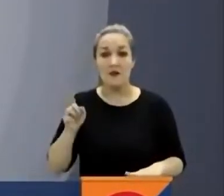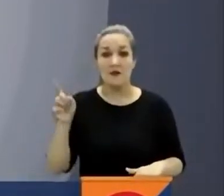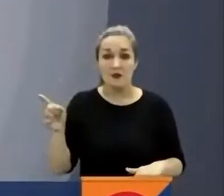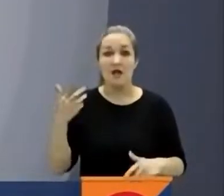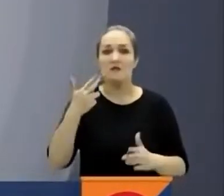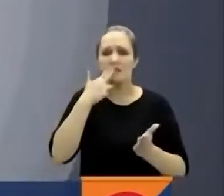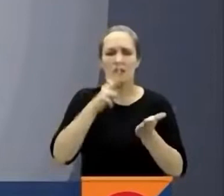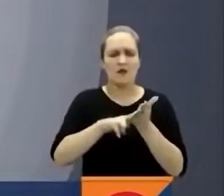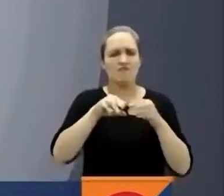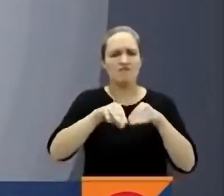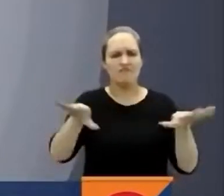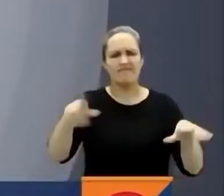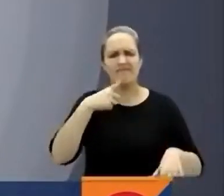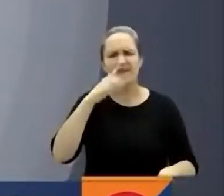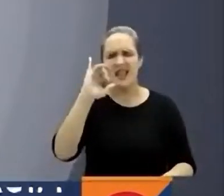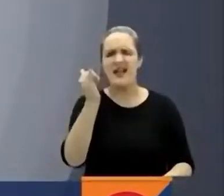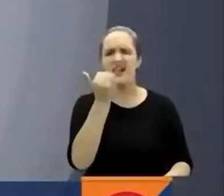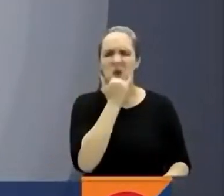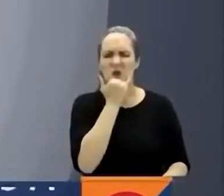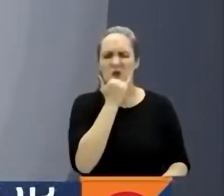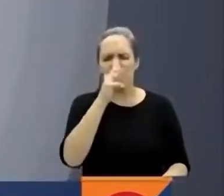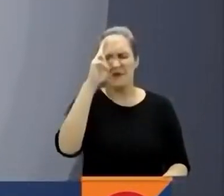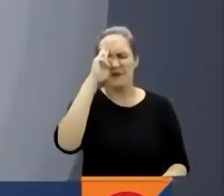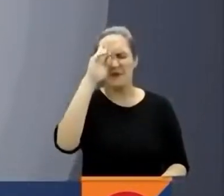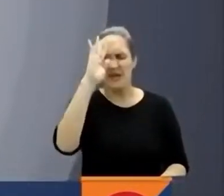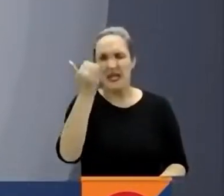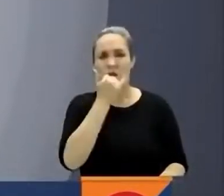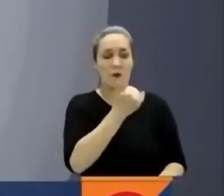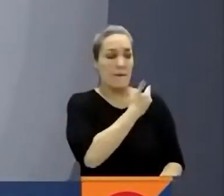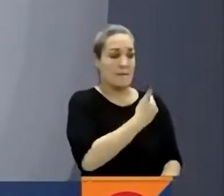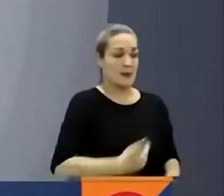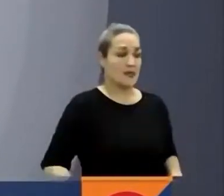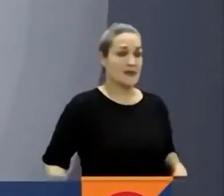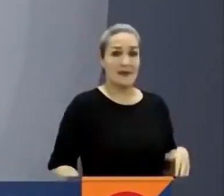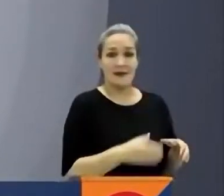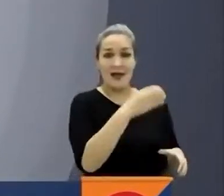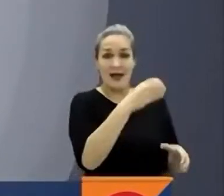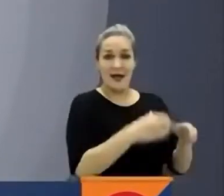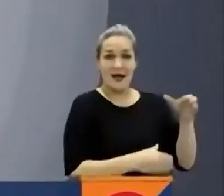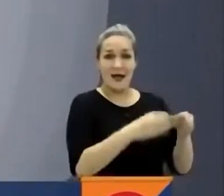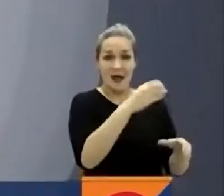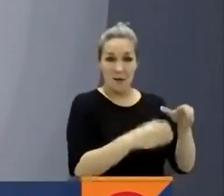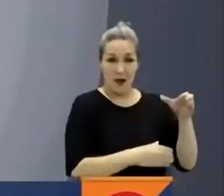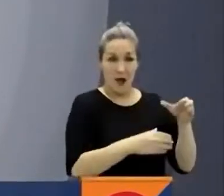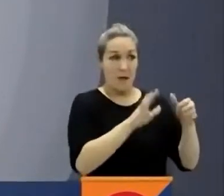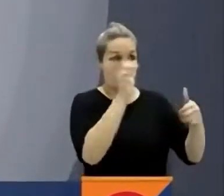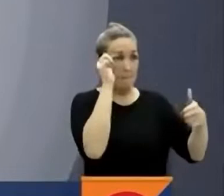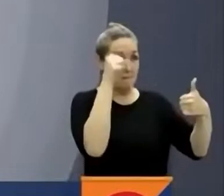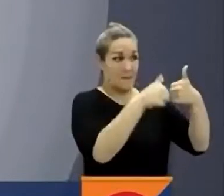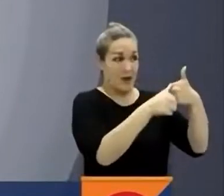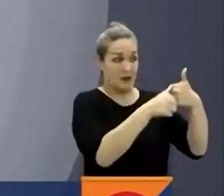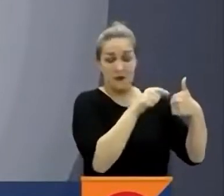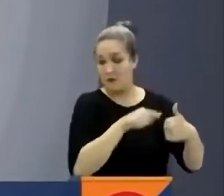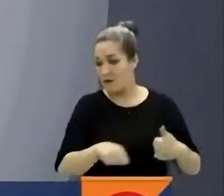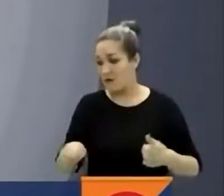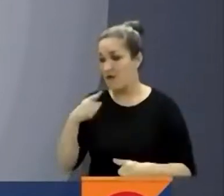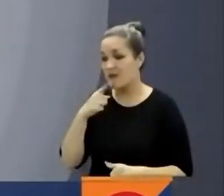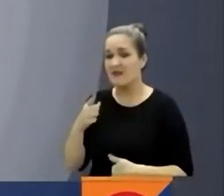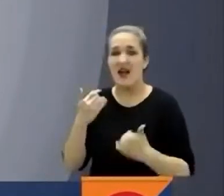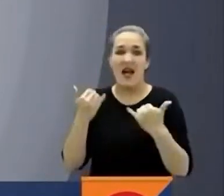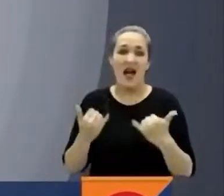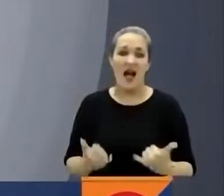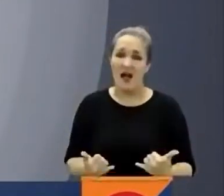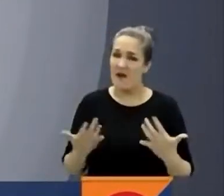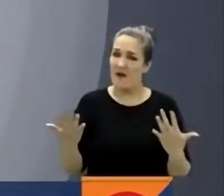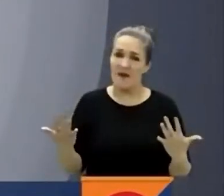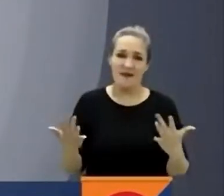prensa, reconoció su error y el presidente de la Cámara de Representantes, perteneciente al mismo partido, aseguró que no es la